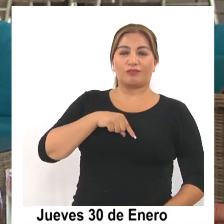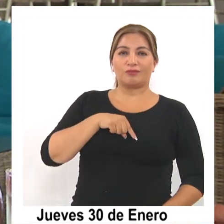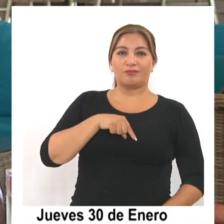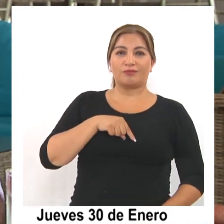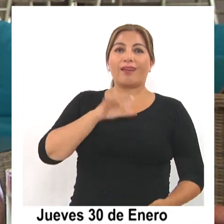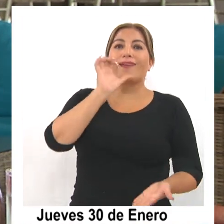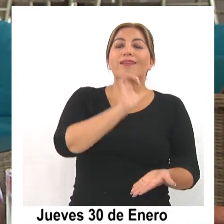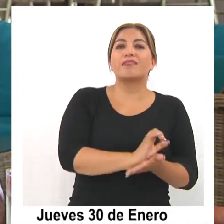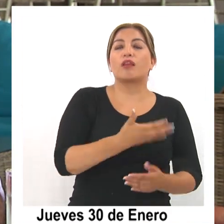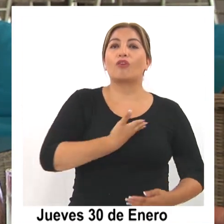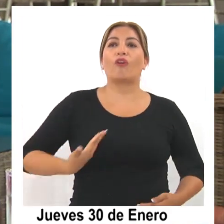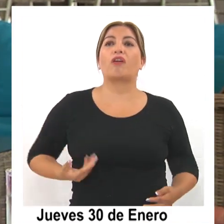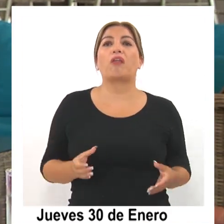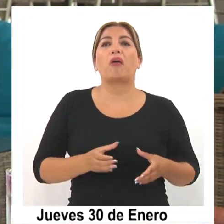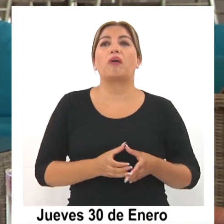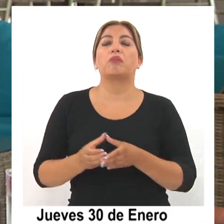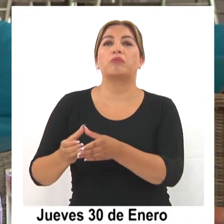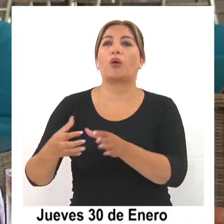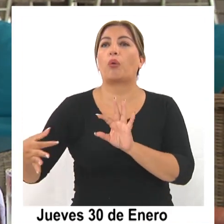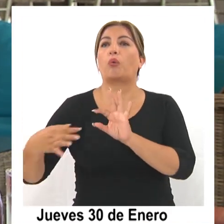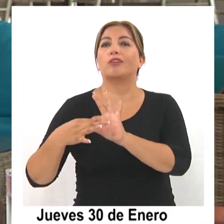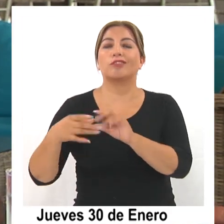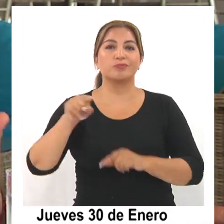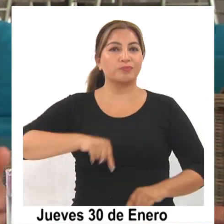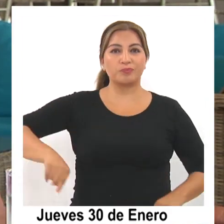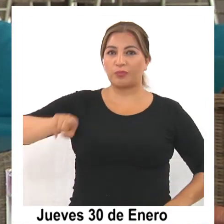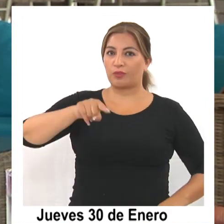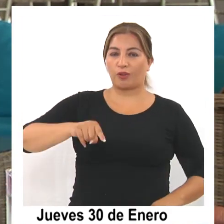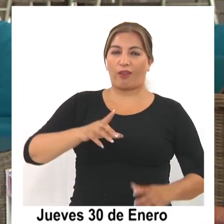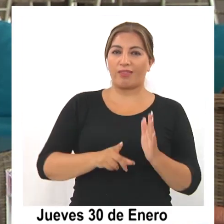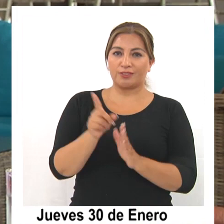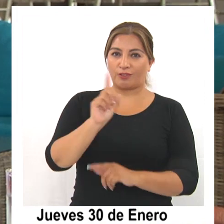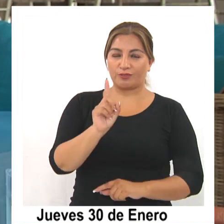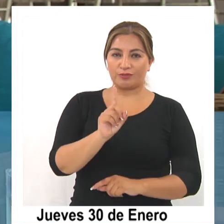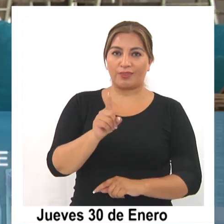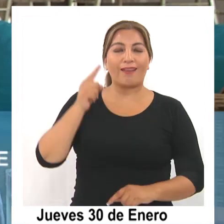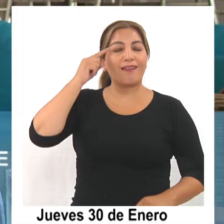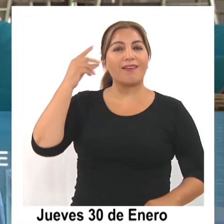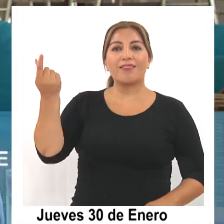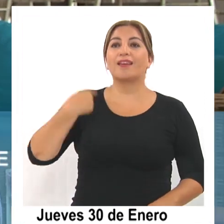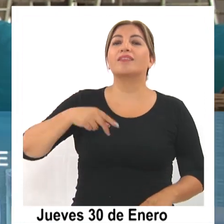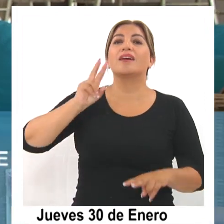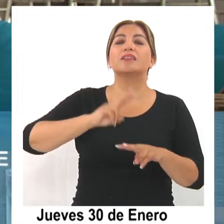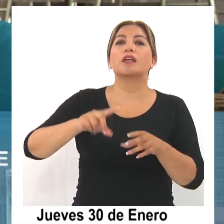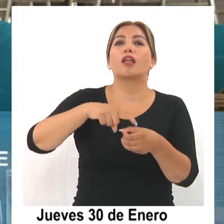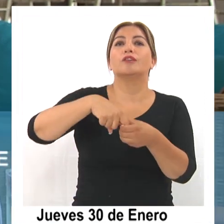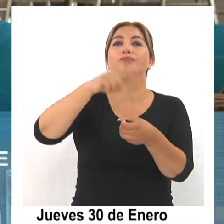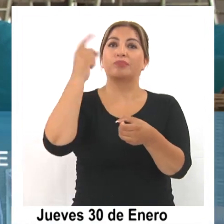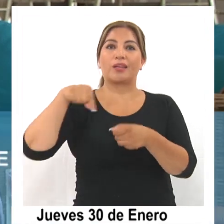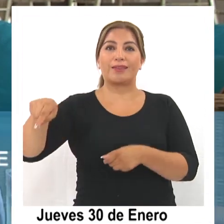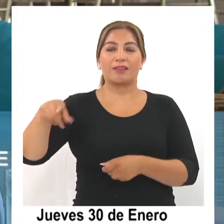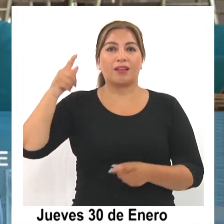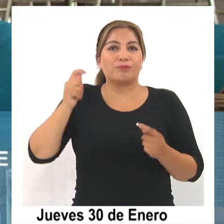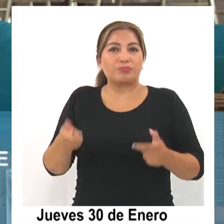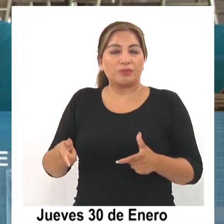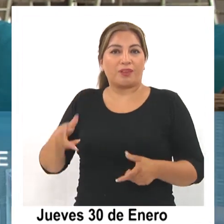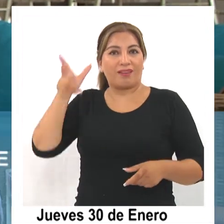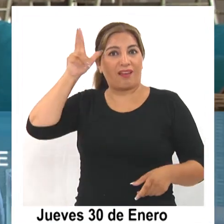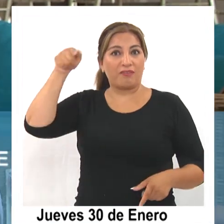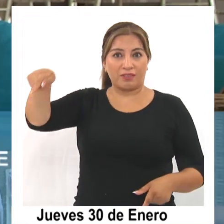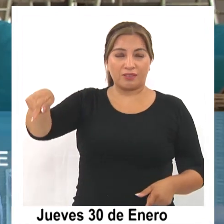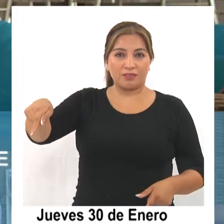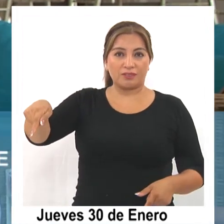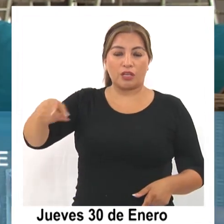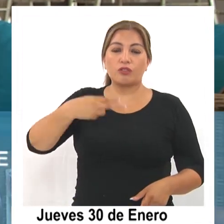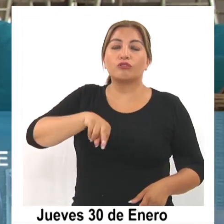el Estado, el gobierno de la mano con ellos acompañándolos en todo su desarrollo la idea es generar las capacidades, las competencias